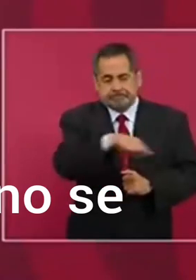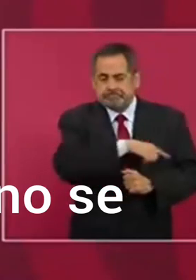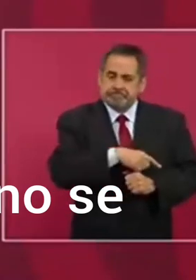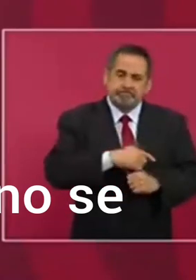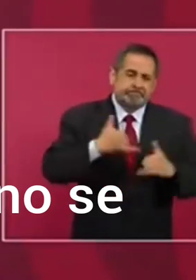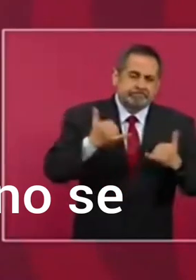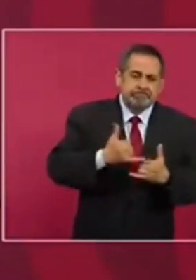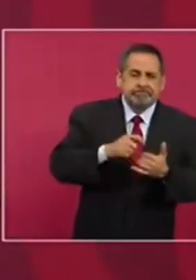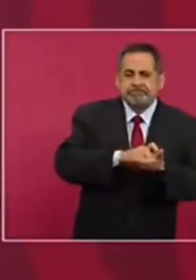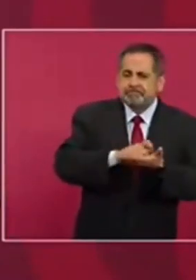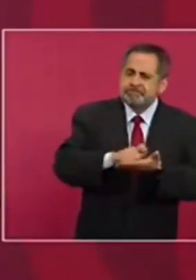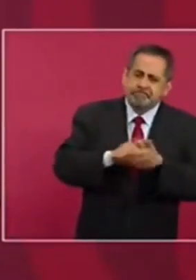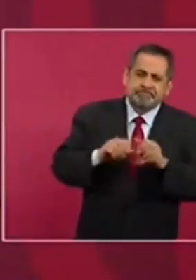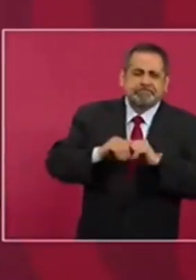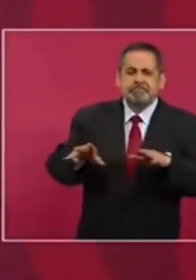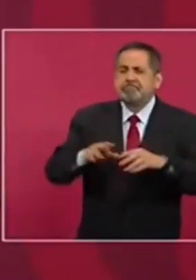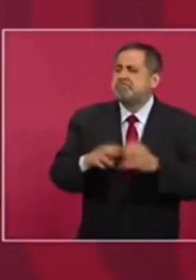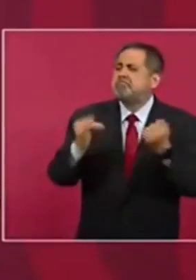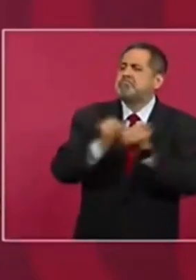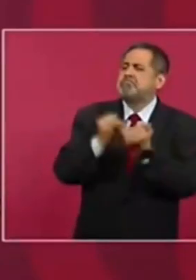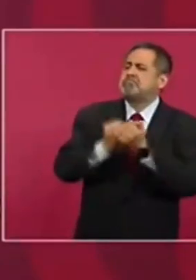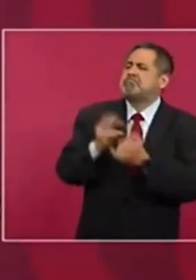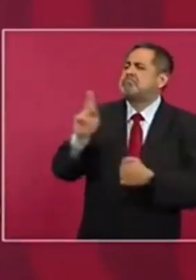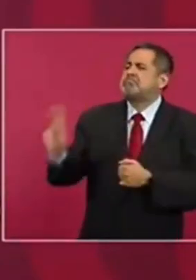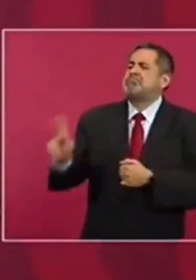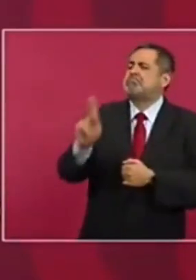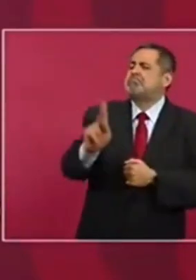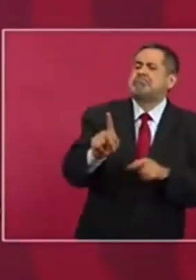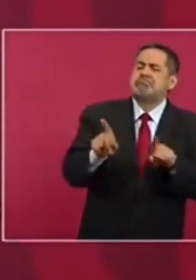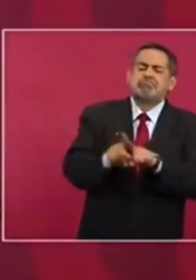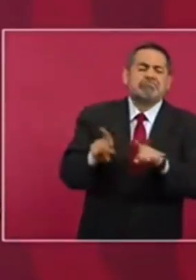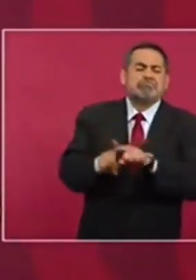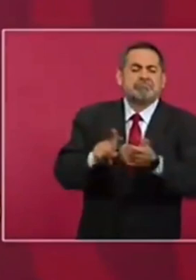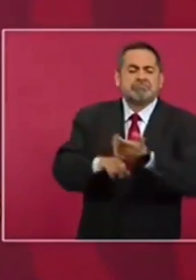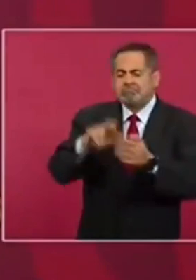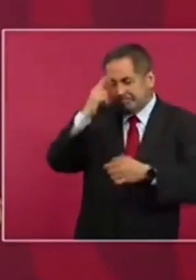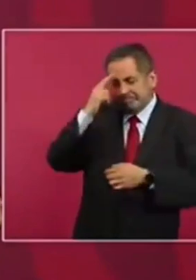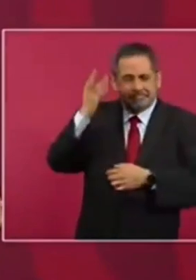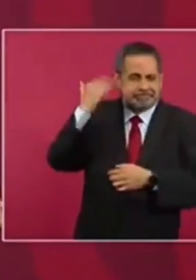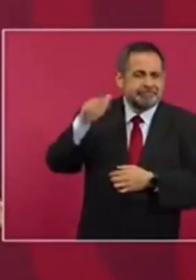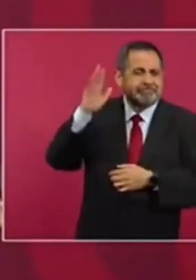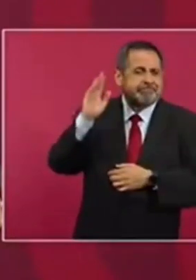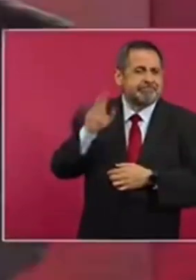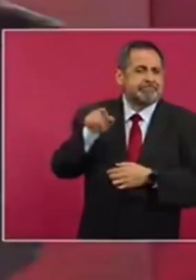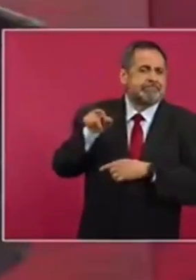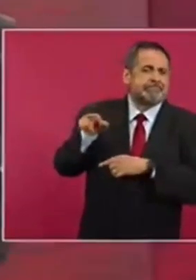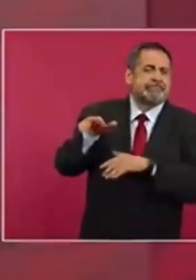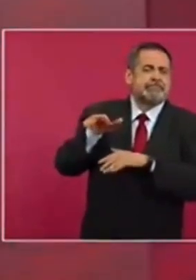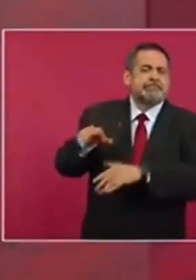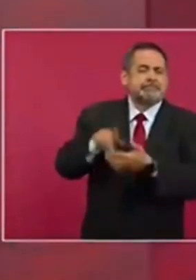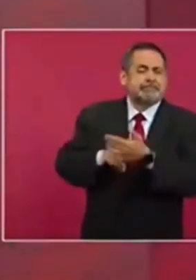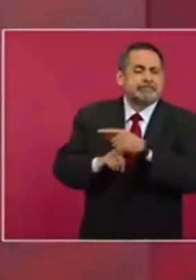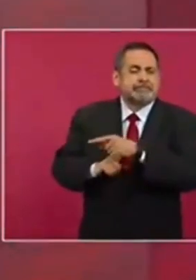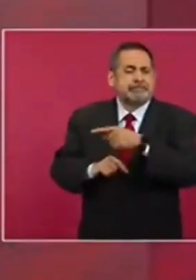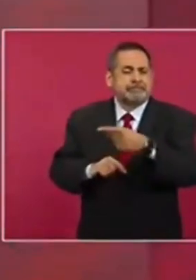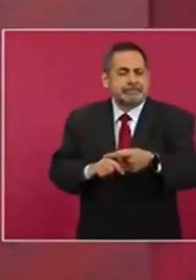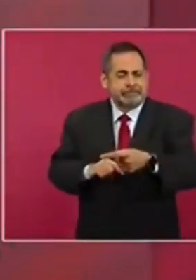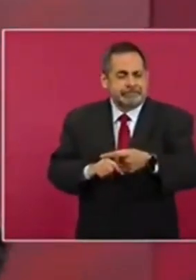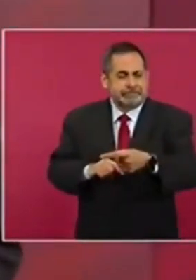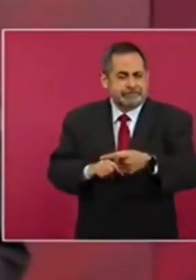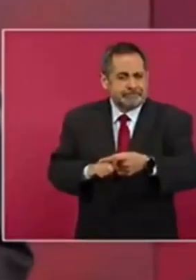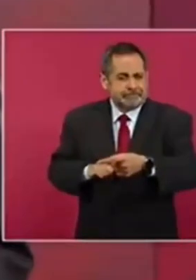públicos lo mismo ocurre para ambos contratos ya que ninguno de los dos se conocían públicamente hasta